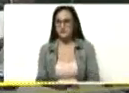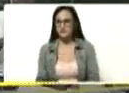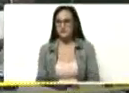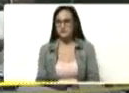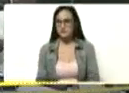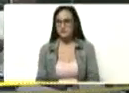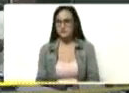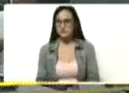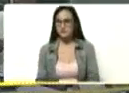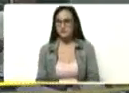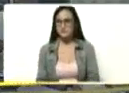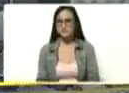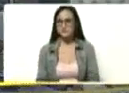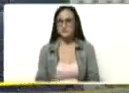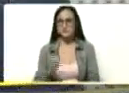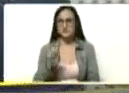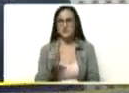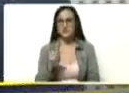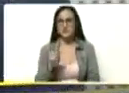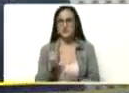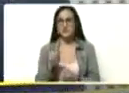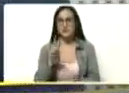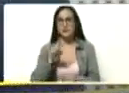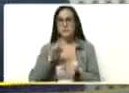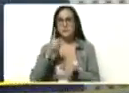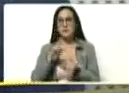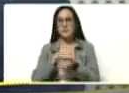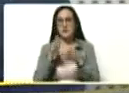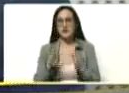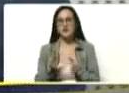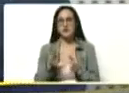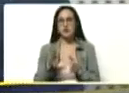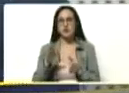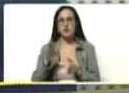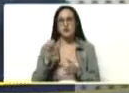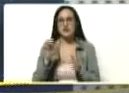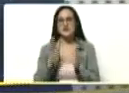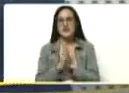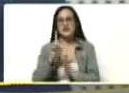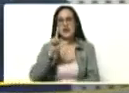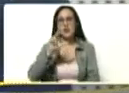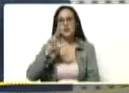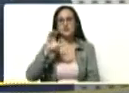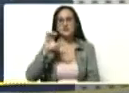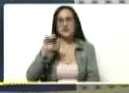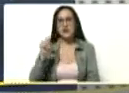Al hermano Phil Pierce, primer ministro de Santa Lucía.